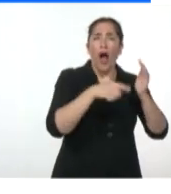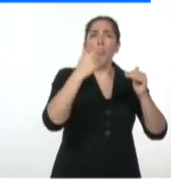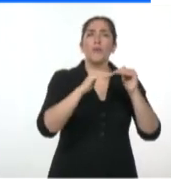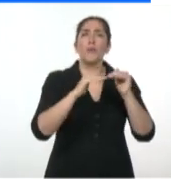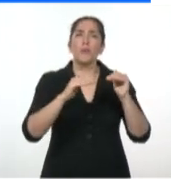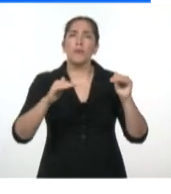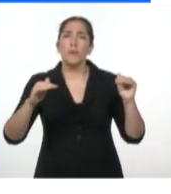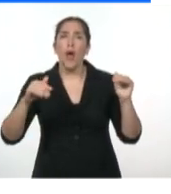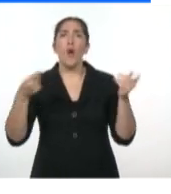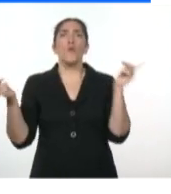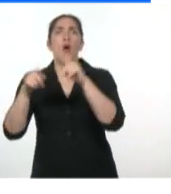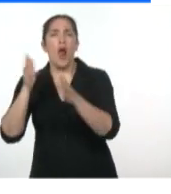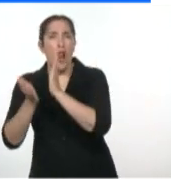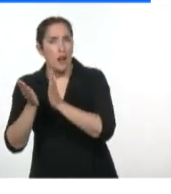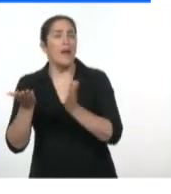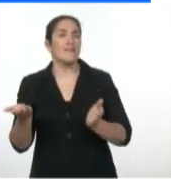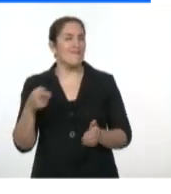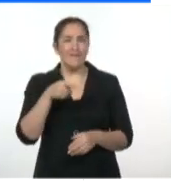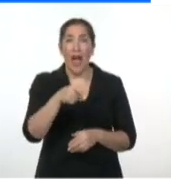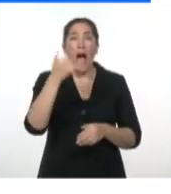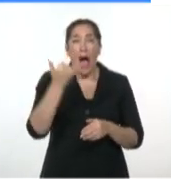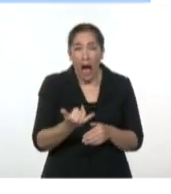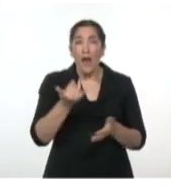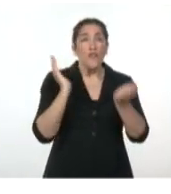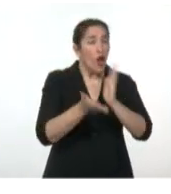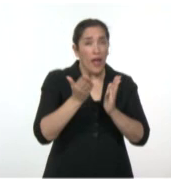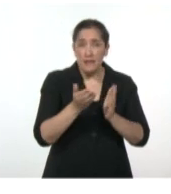si hay violencia, no está bien. Está todo mal.